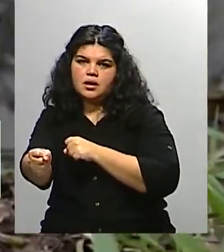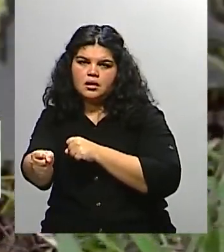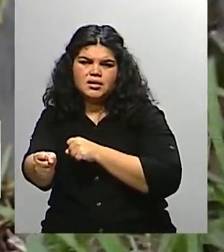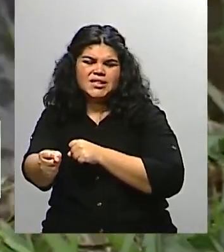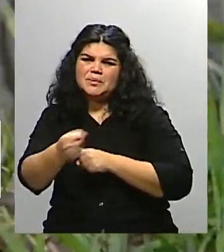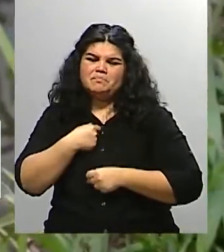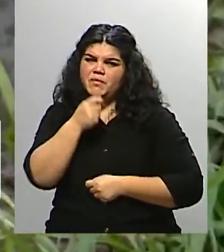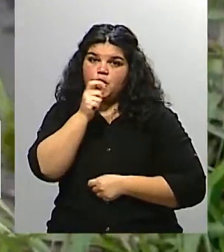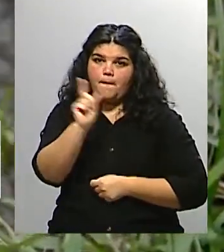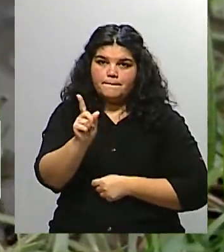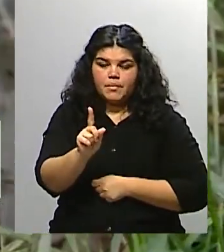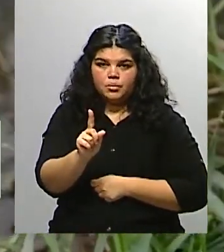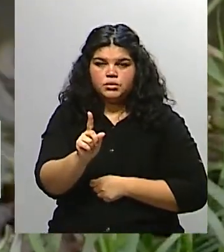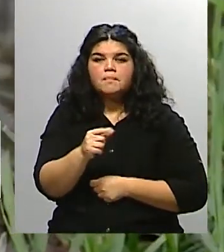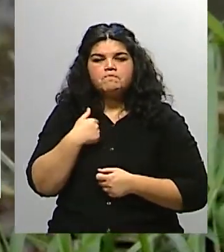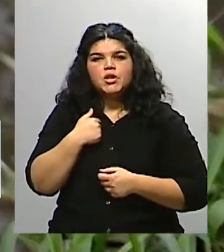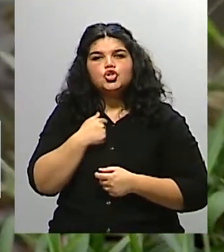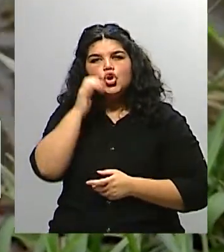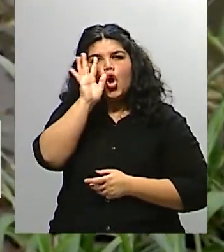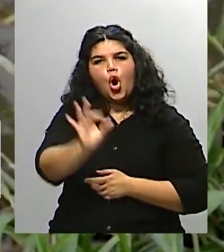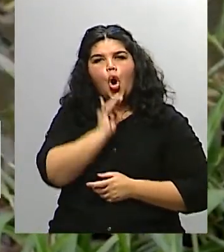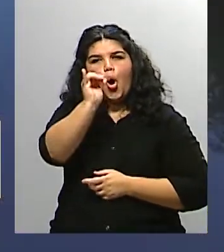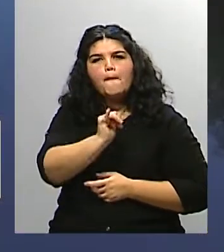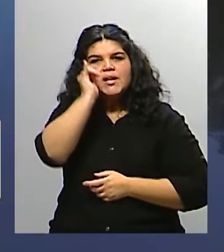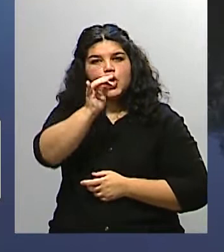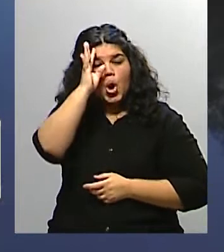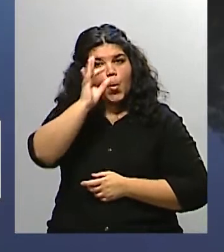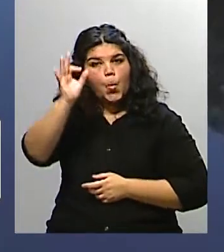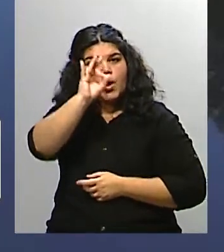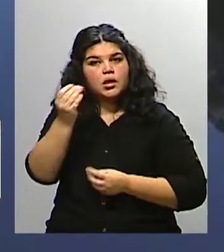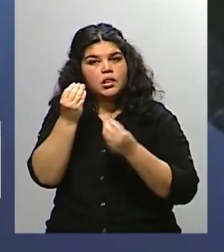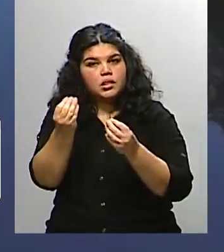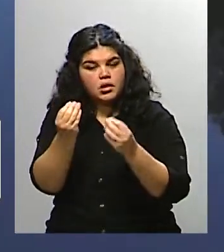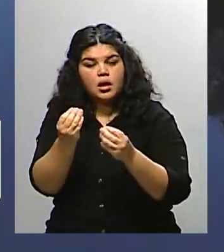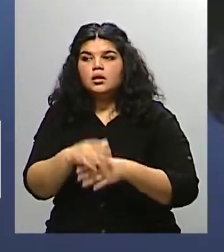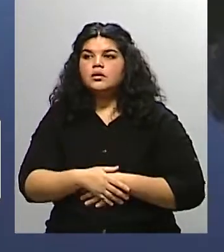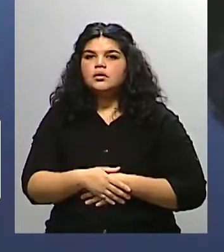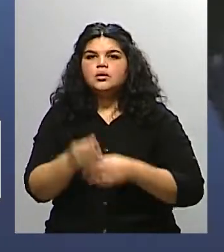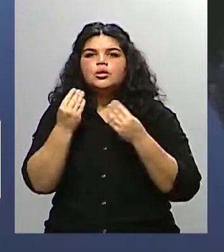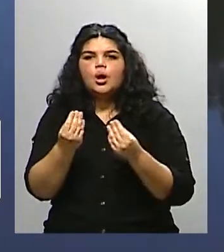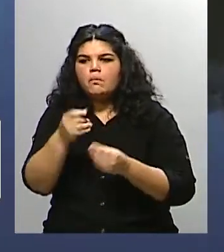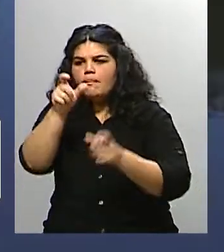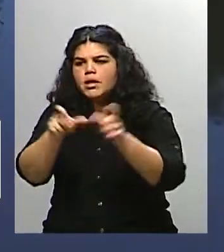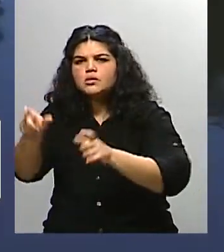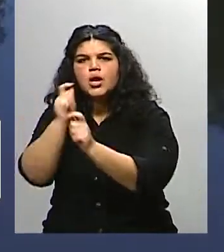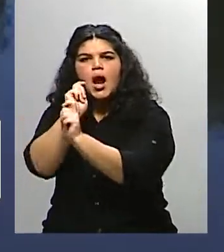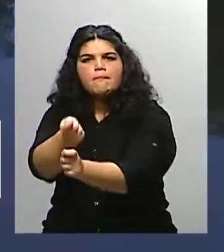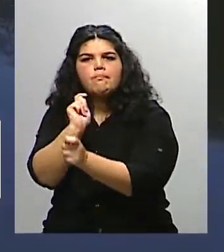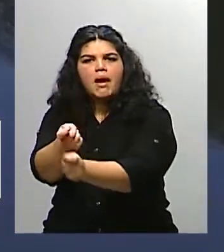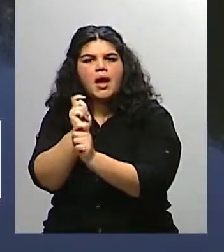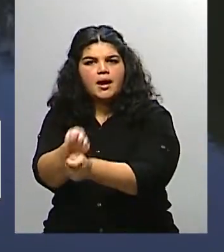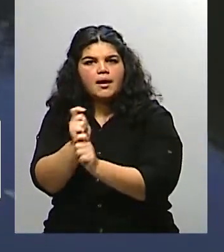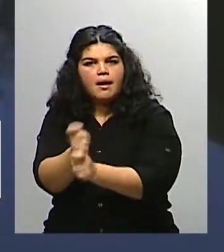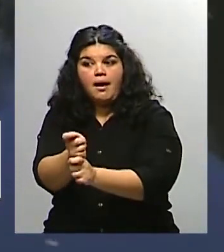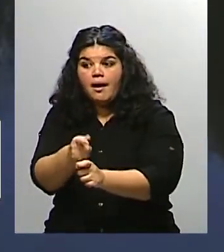de las pesquerías. O sea, cómo regular esas pesquerías. Si no hay demanda, entonces no debería haber el impacto.